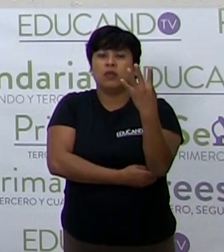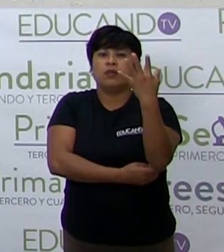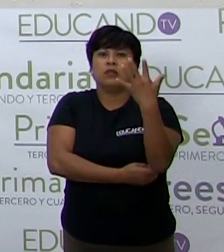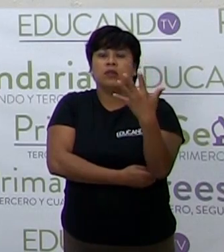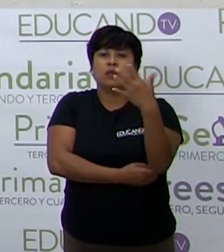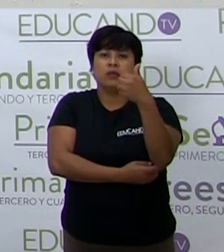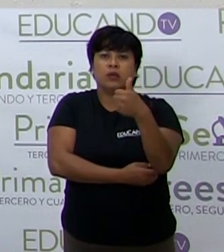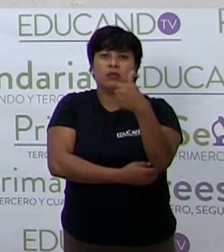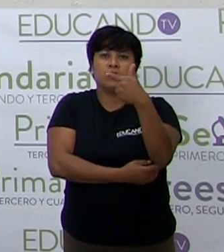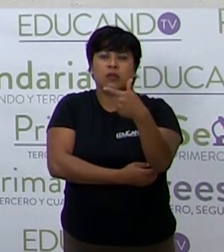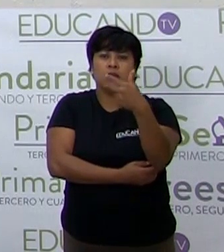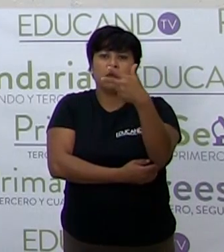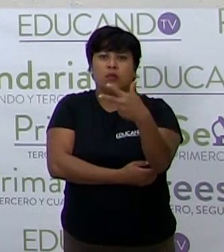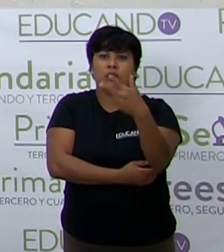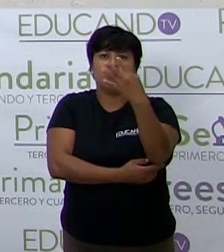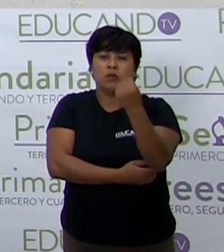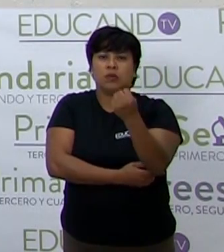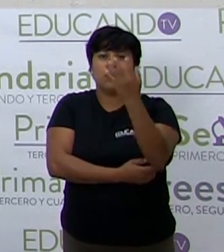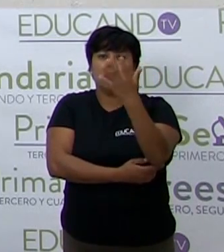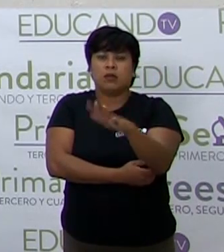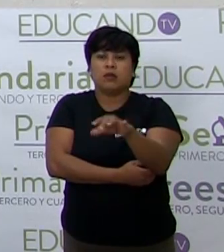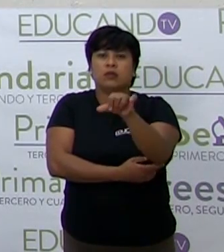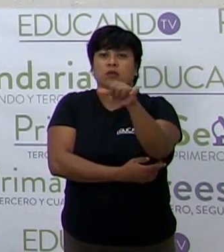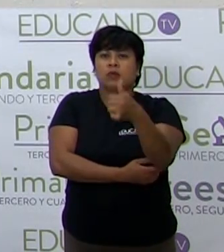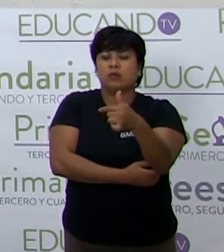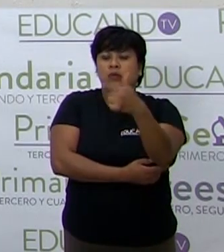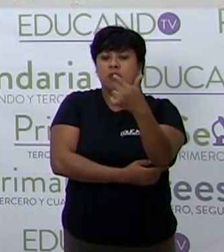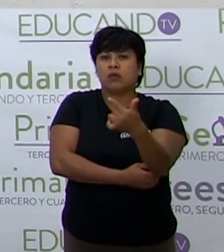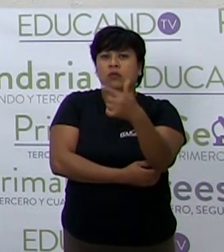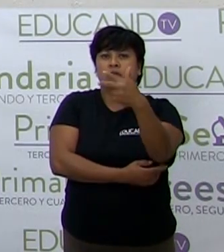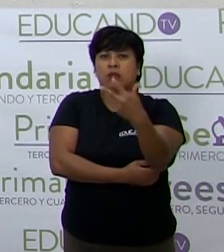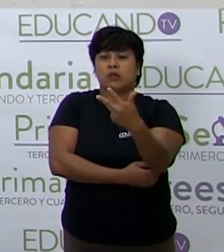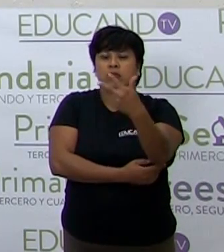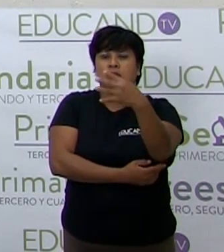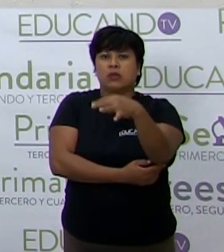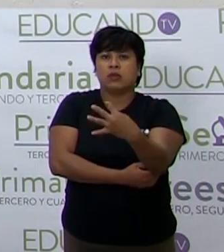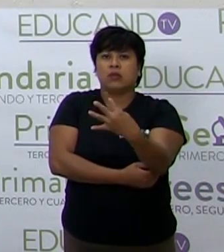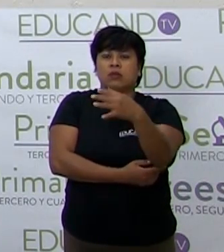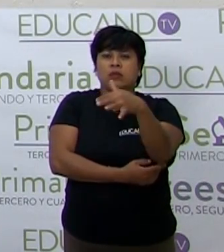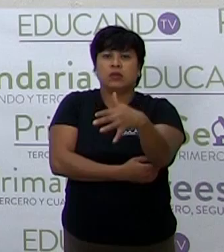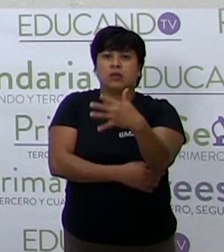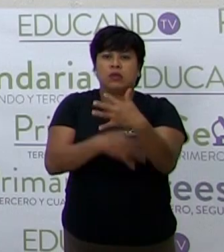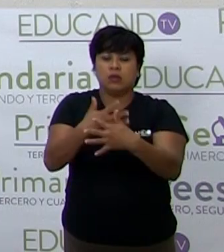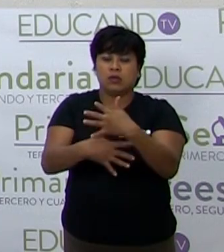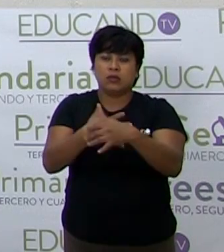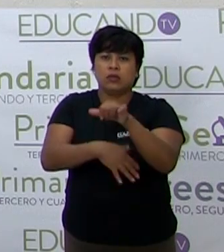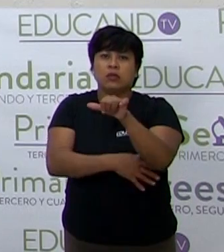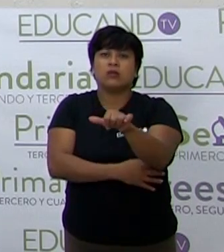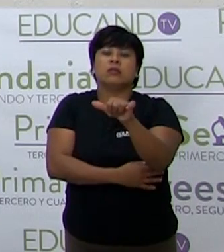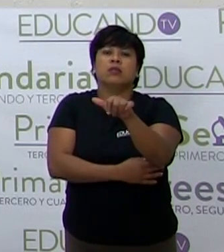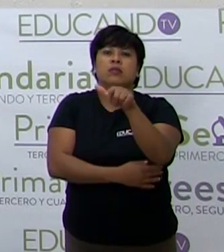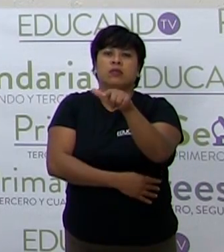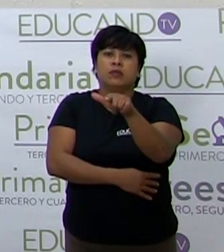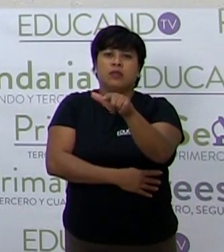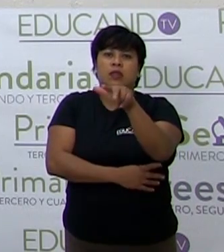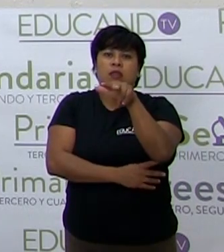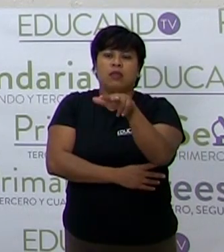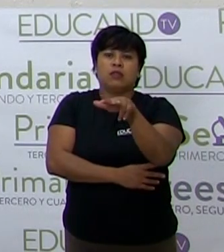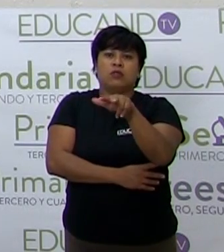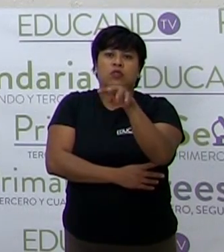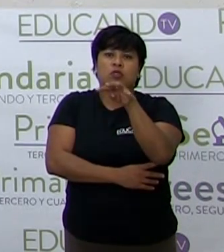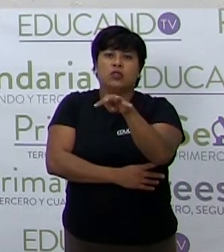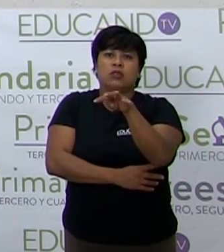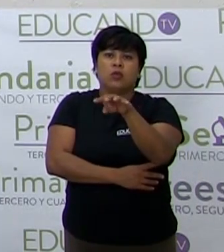4, 5, 6, 7, 8, 9, 10, 11, 12, 13, 14, 15, 16,